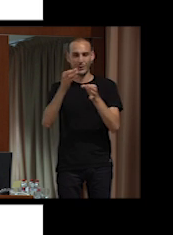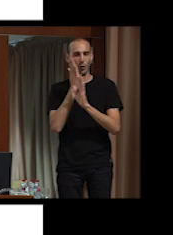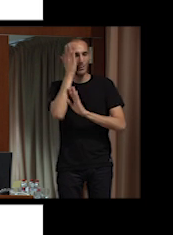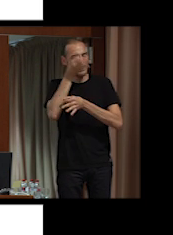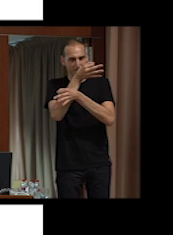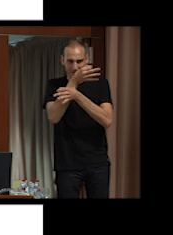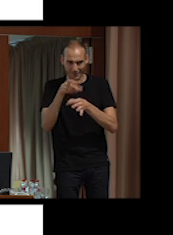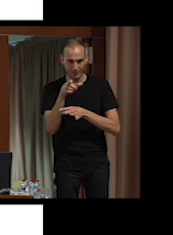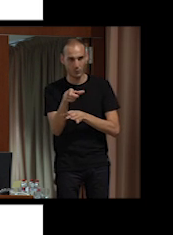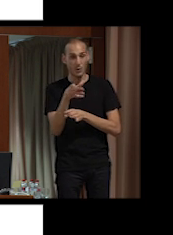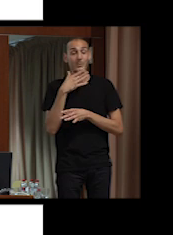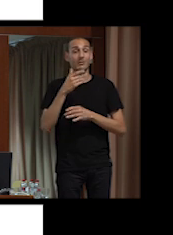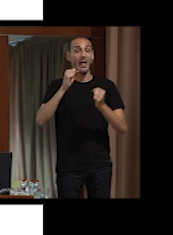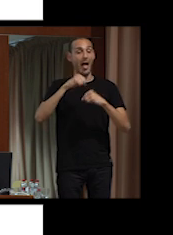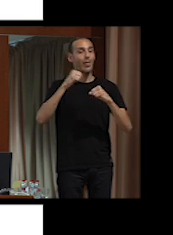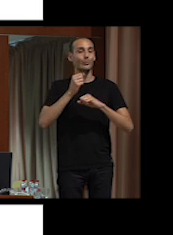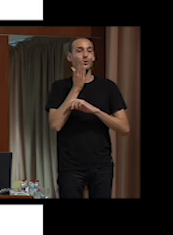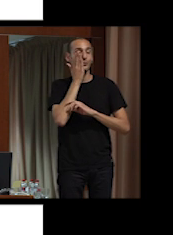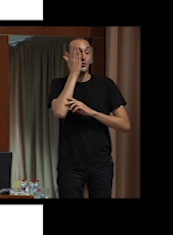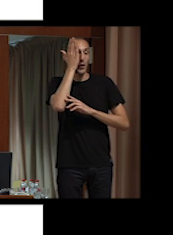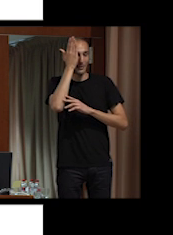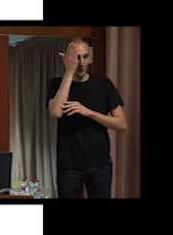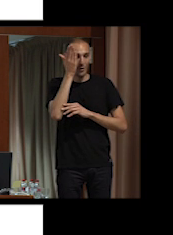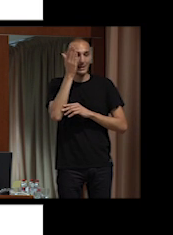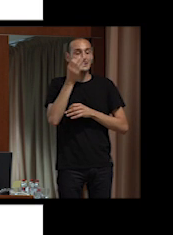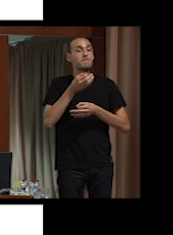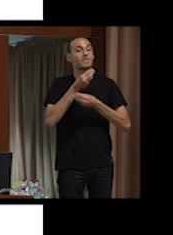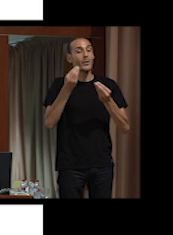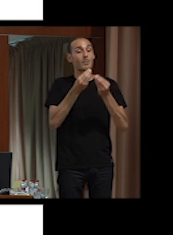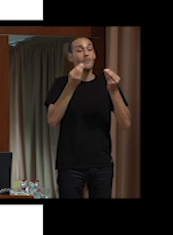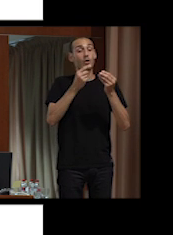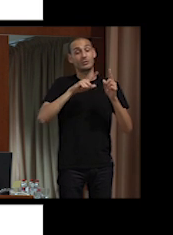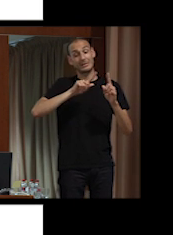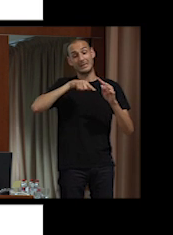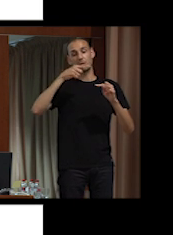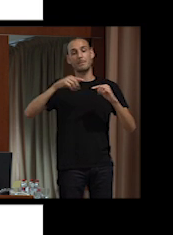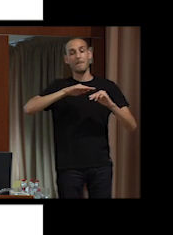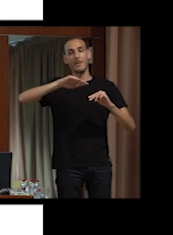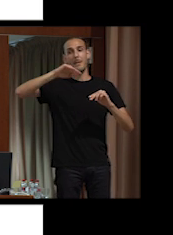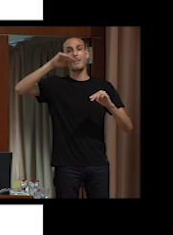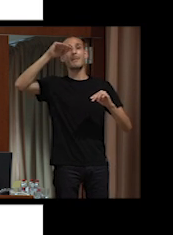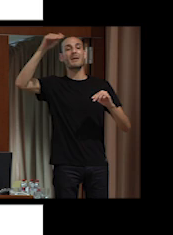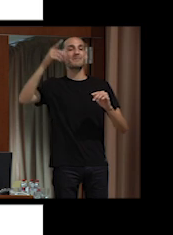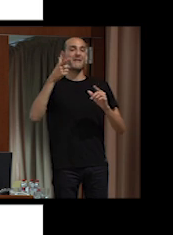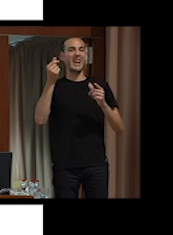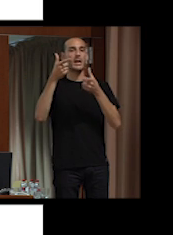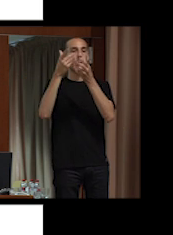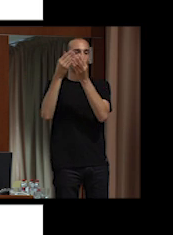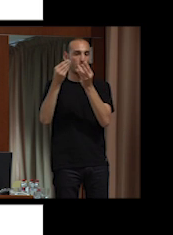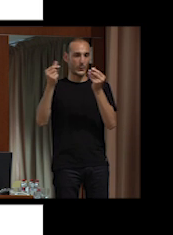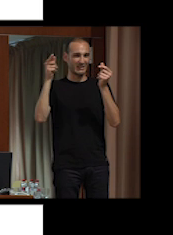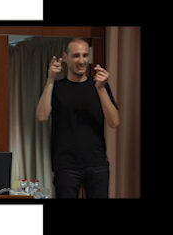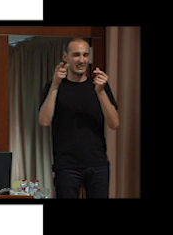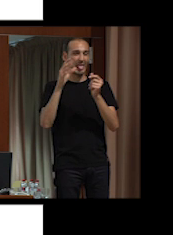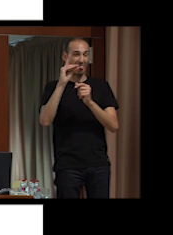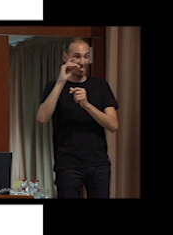son grandes dormidores y disminuye con la edad. Lo que nos hacemos mayores vamos perdiendo esta fase. Y veréis cómo toda terapéutica que utilicemos